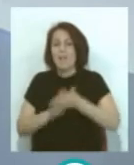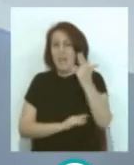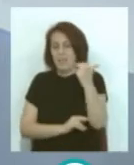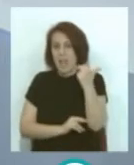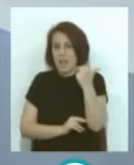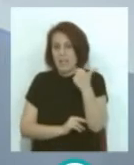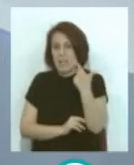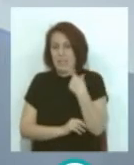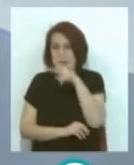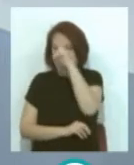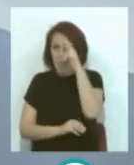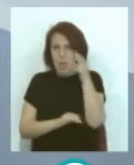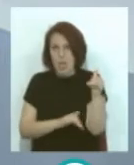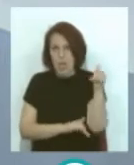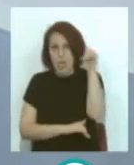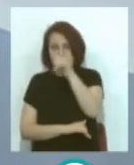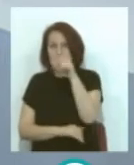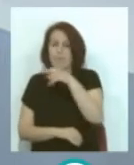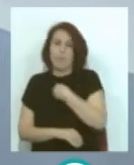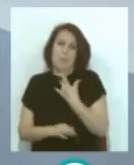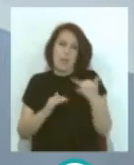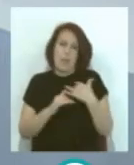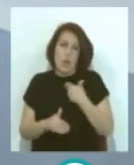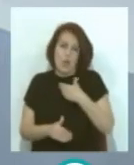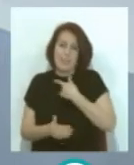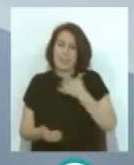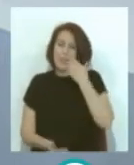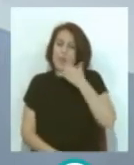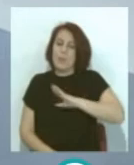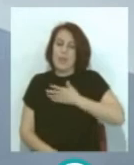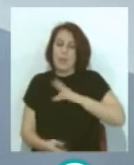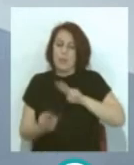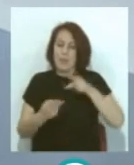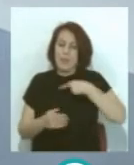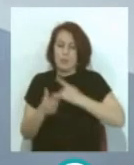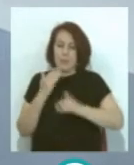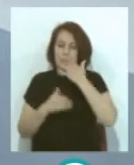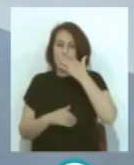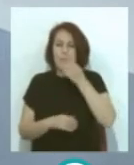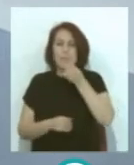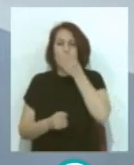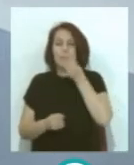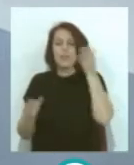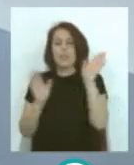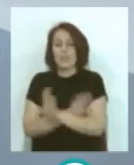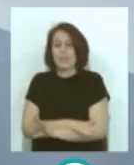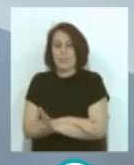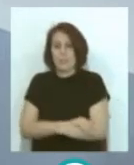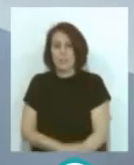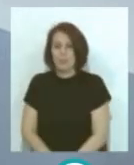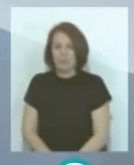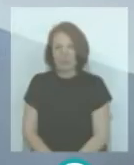para Getafe. El partido es el sábado. Con lo cual, nos vemos mañana aquí en el Submarino Amarillo. Que tengan una muy, pero que muy buena noche.